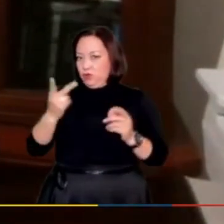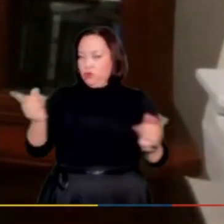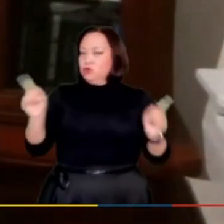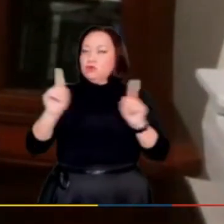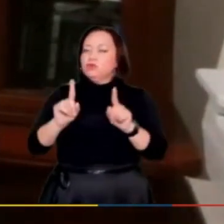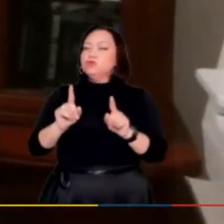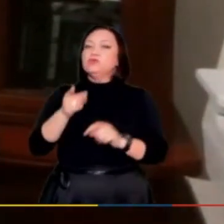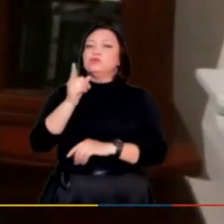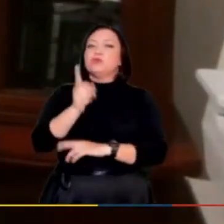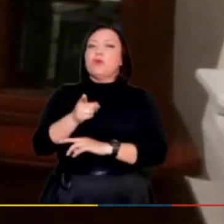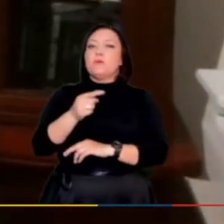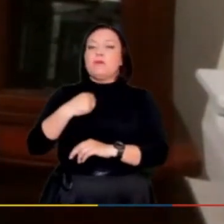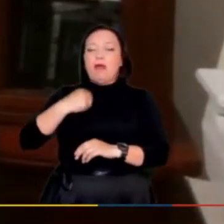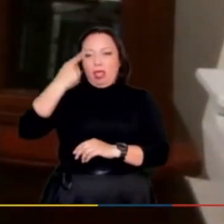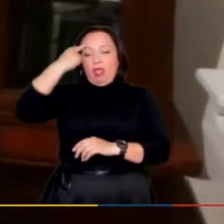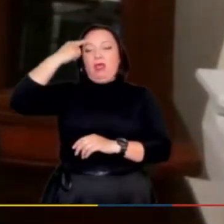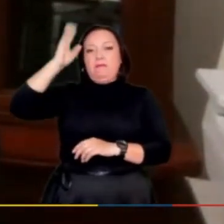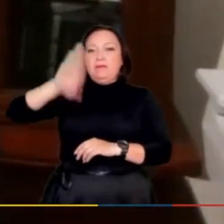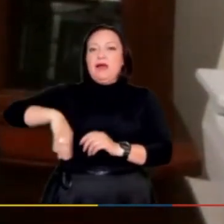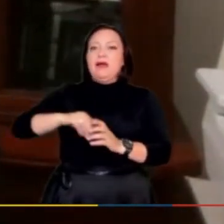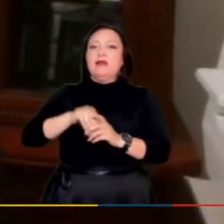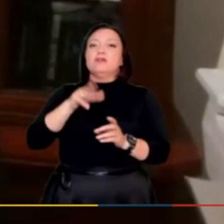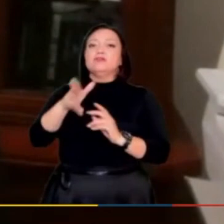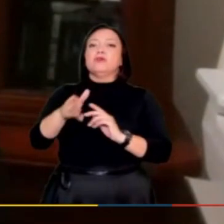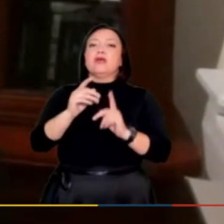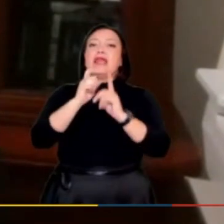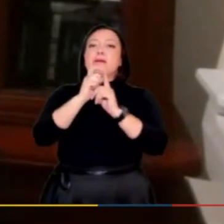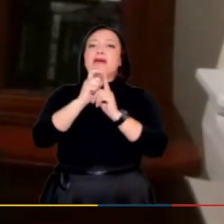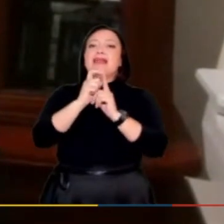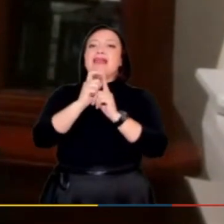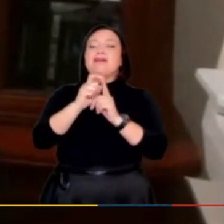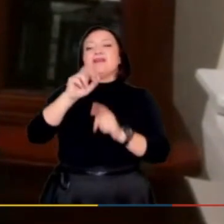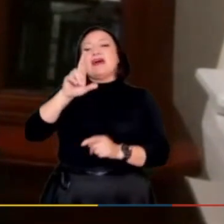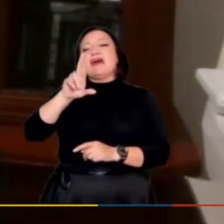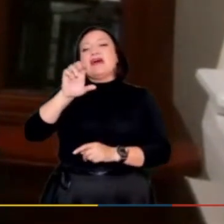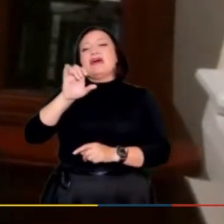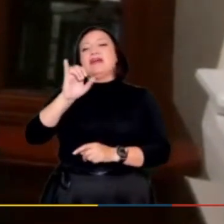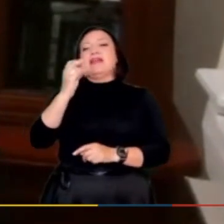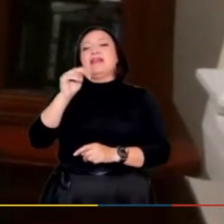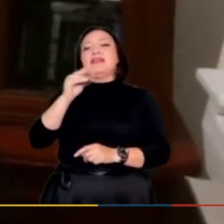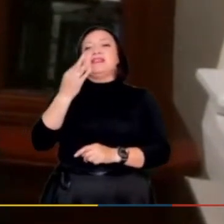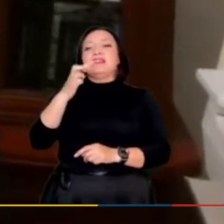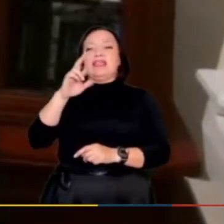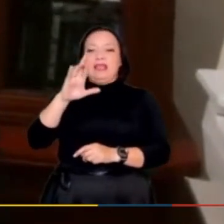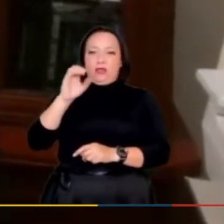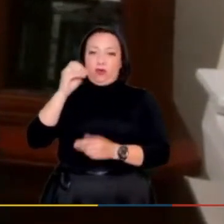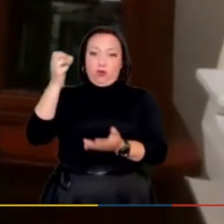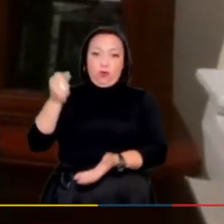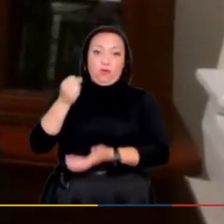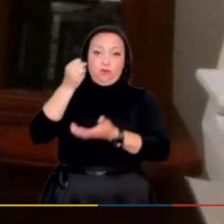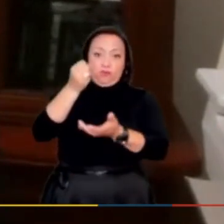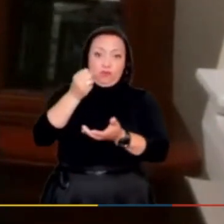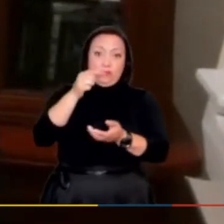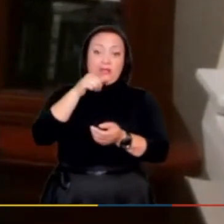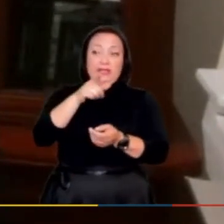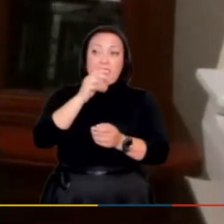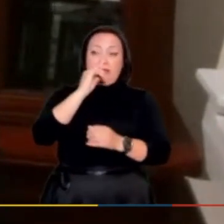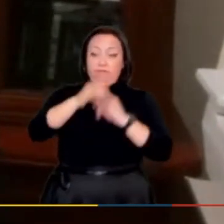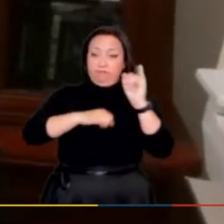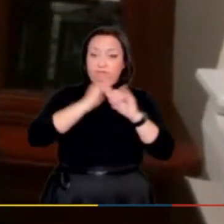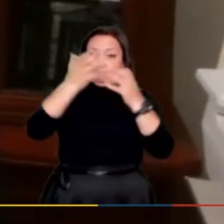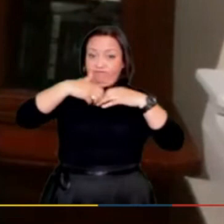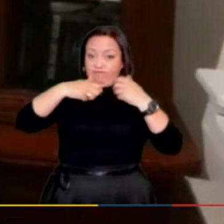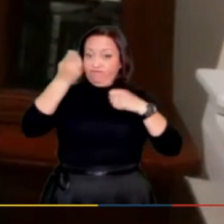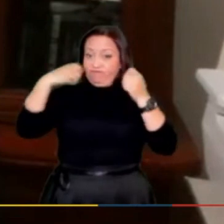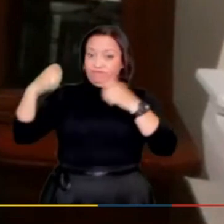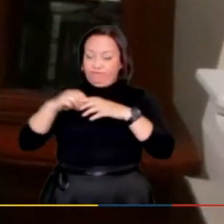porque malentendió el término reintegro que utilizó el exportador en la primera